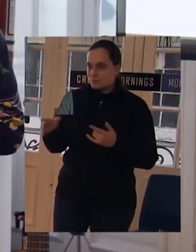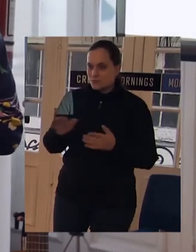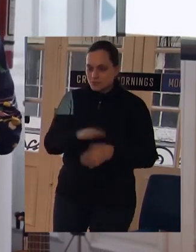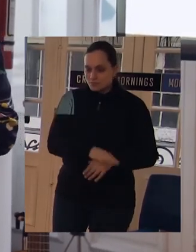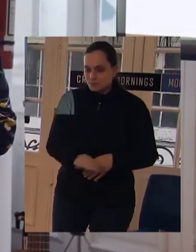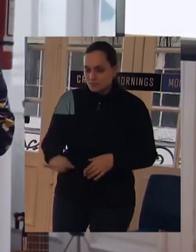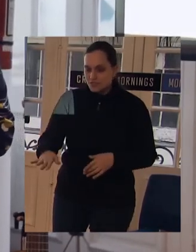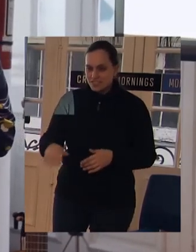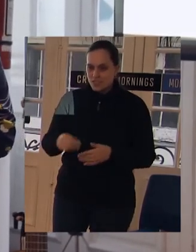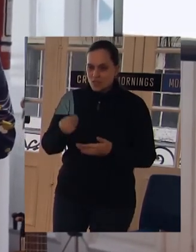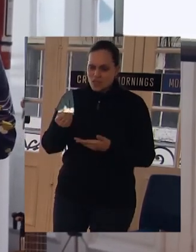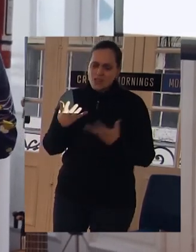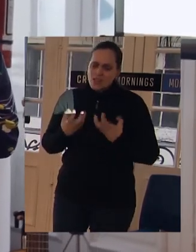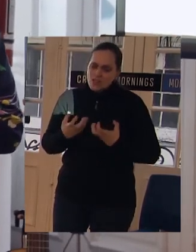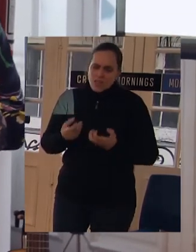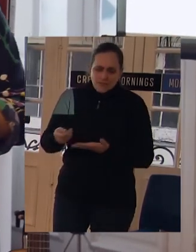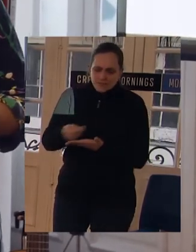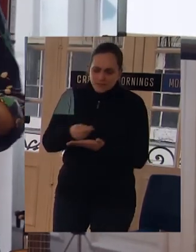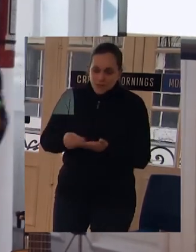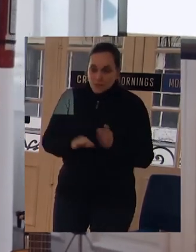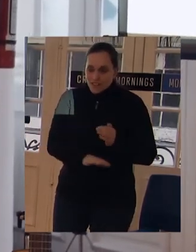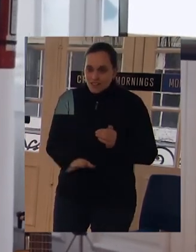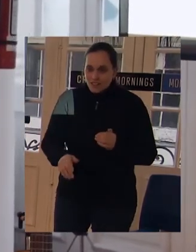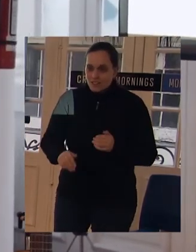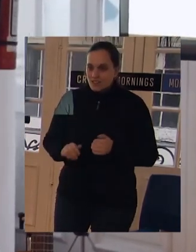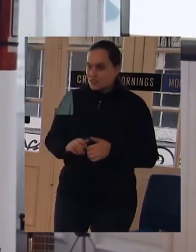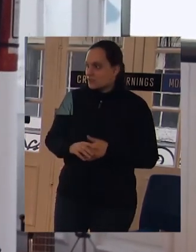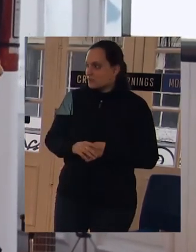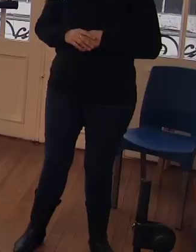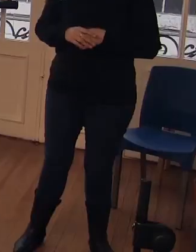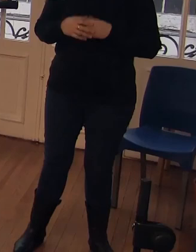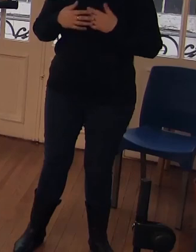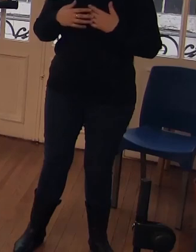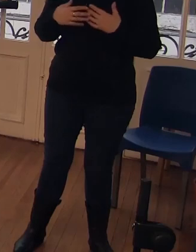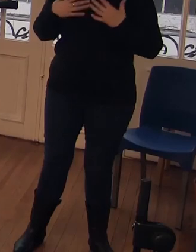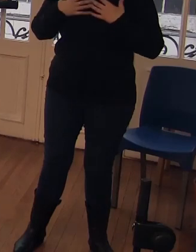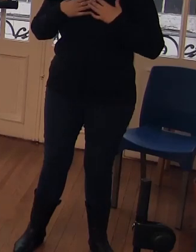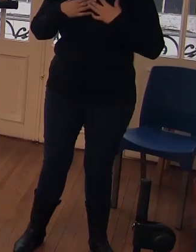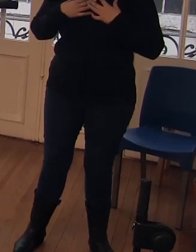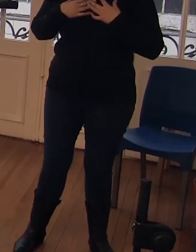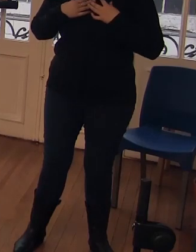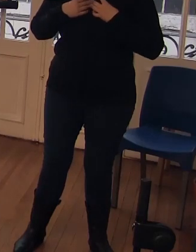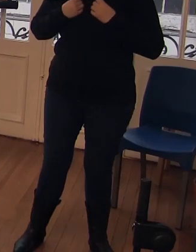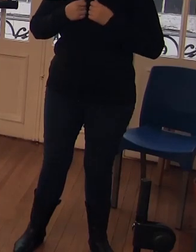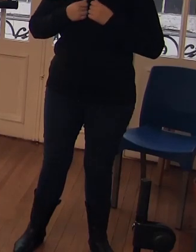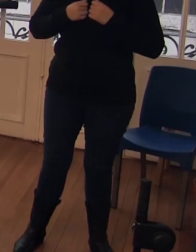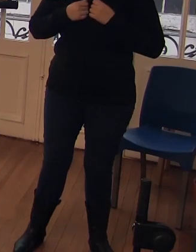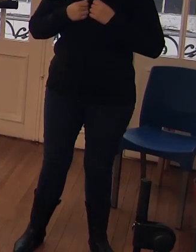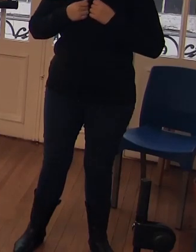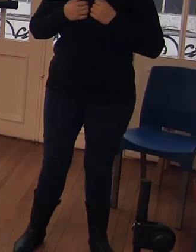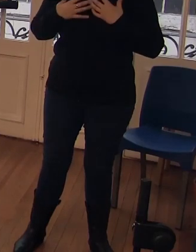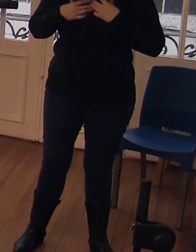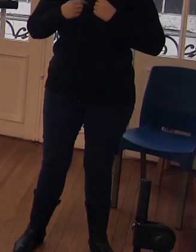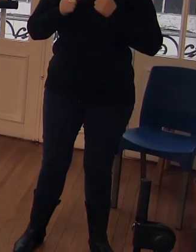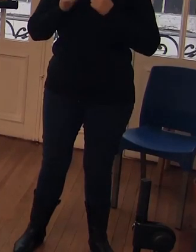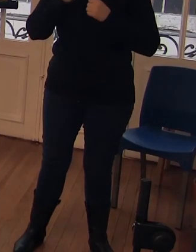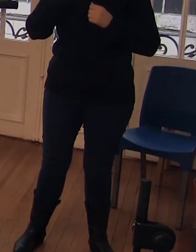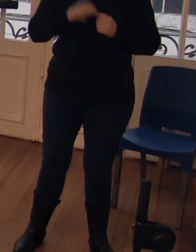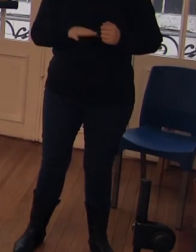Porque sí, porque me parece que los niños están de